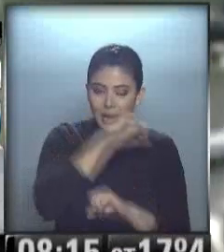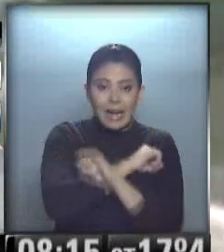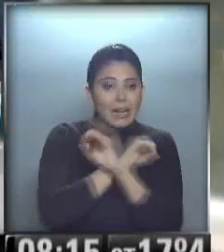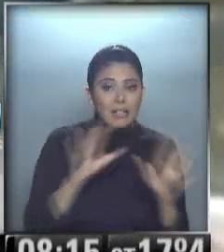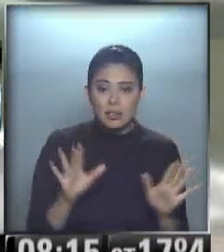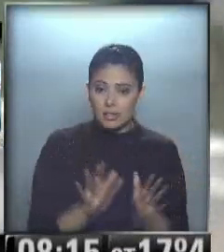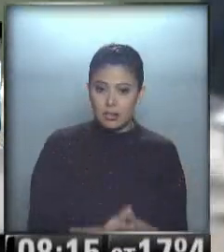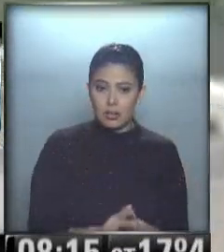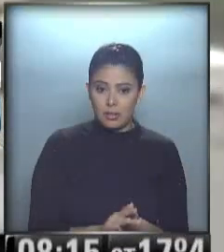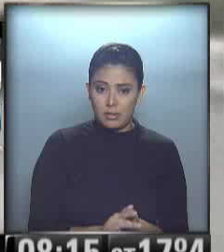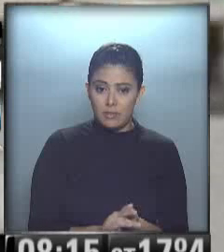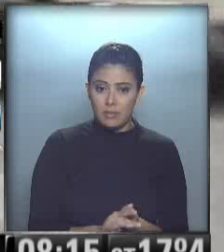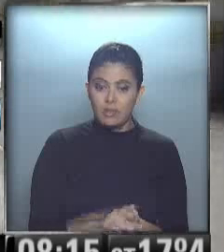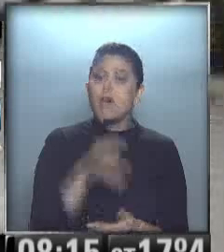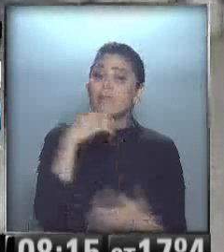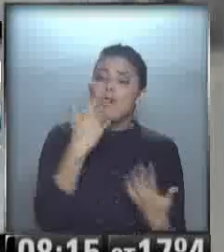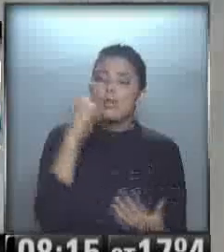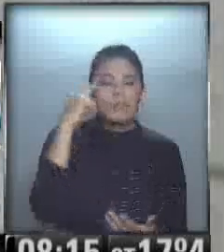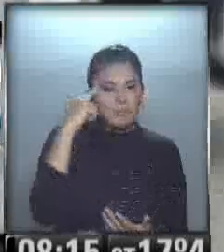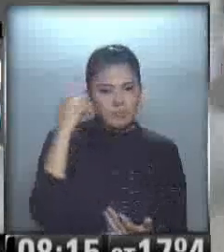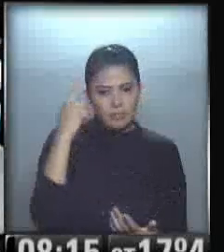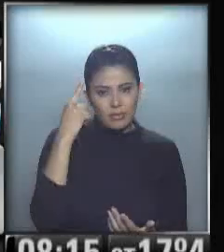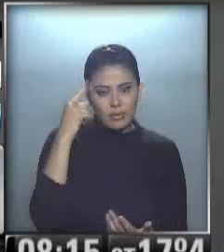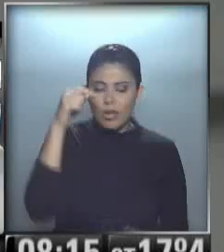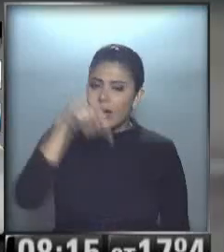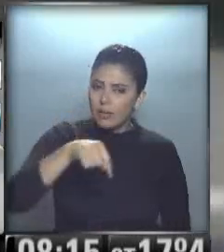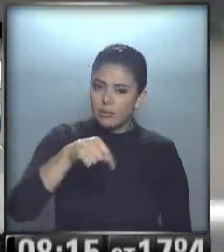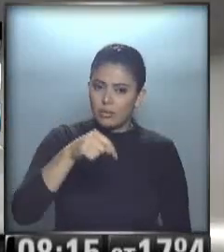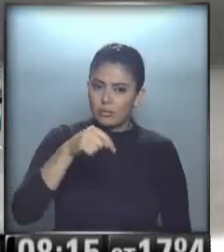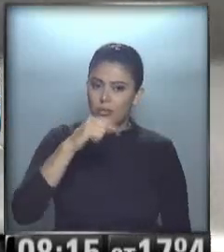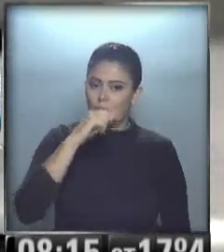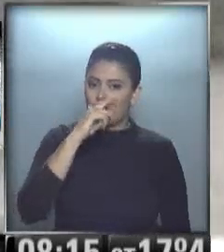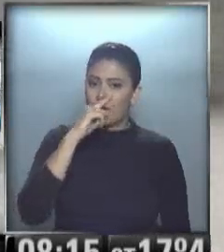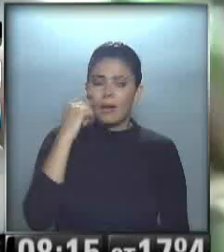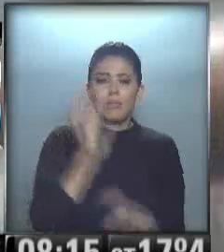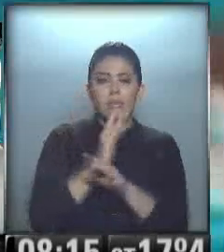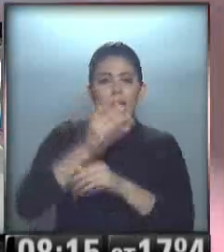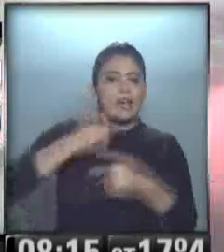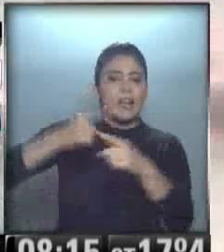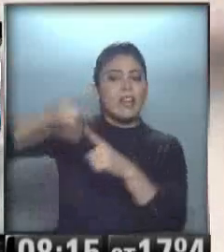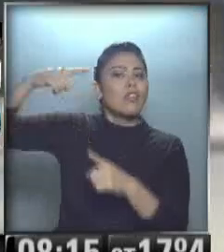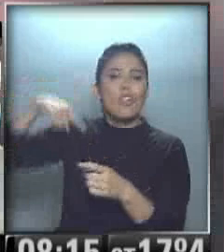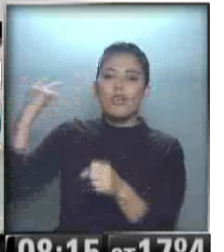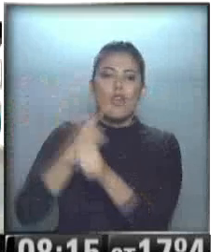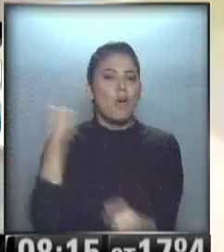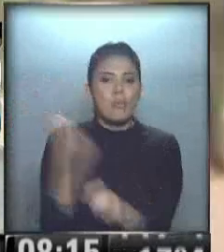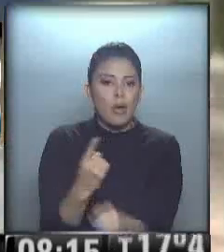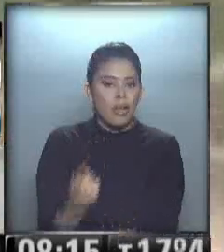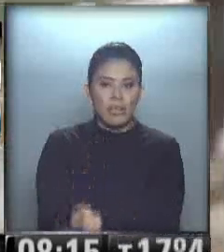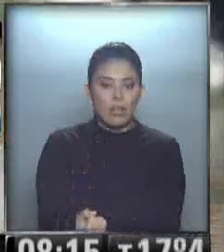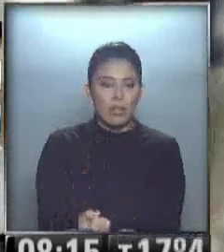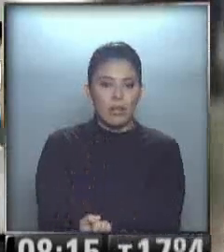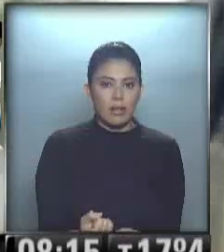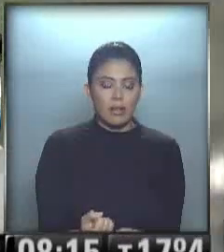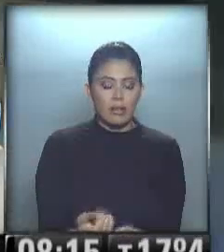institucional inusitada. Por eso creo yo que esto no tiene ninguna marcha atrás, no hay posibilidad de la marcha atrás ni